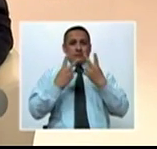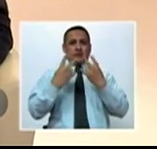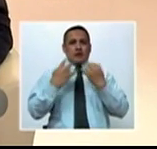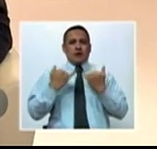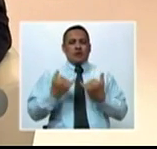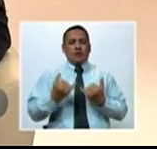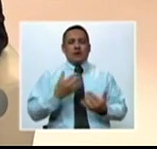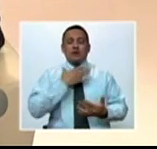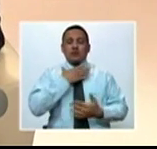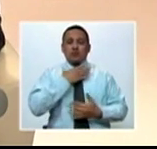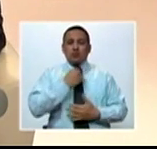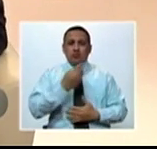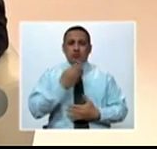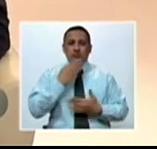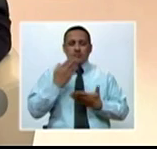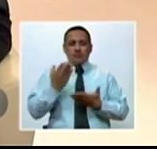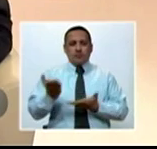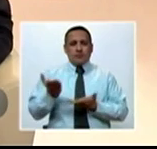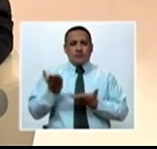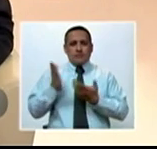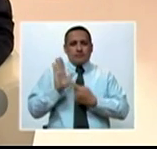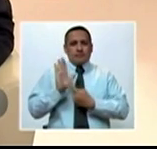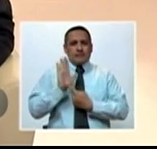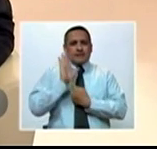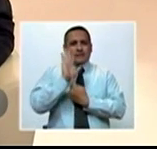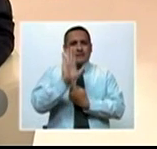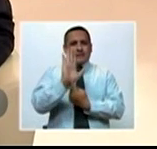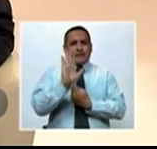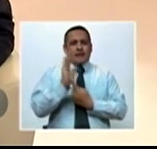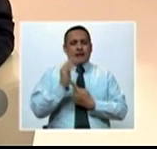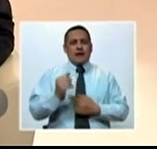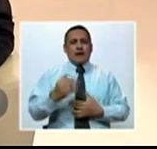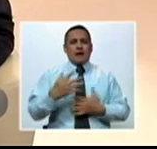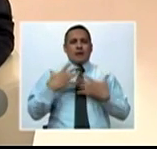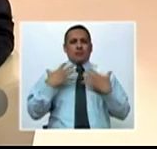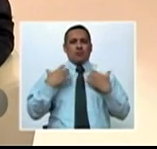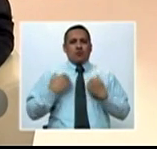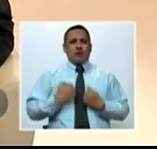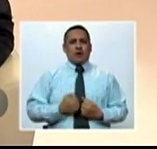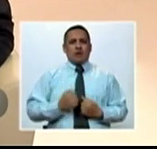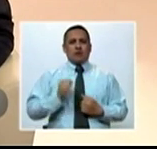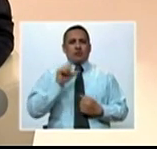presentarles al doctor Luis Durán Rojo. Él es